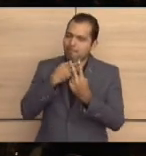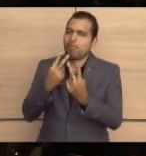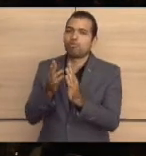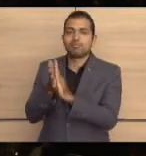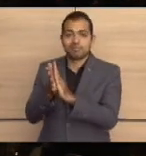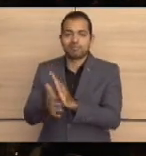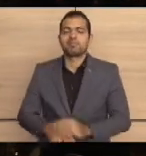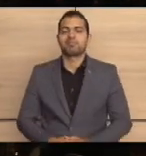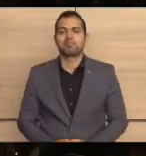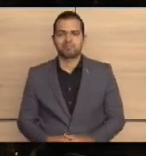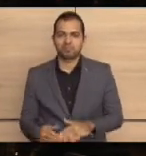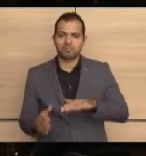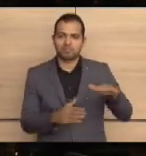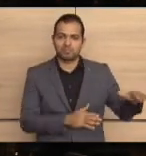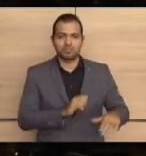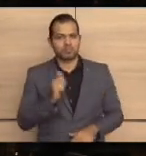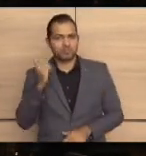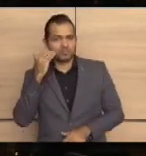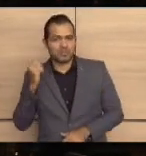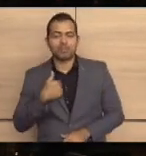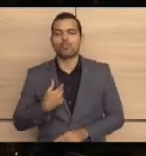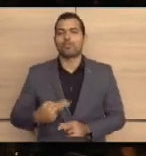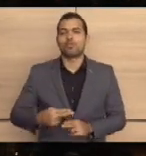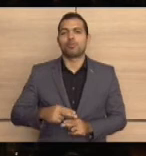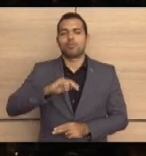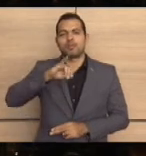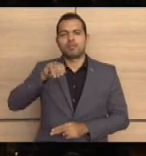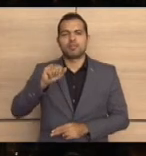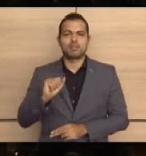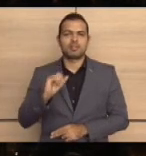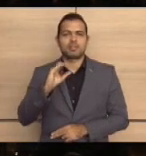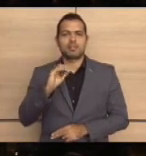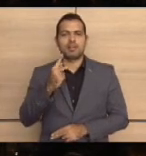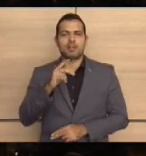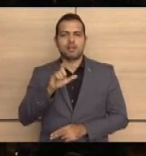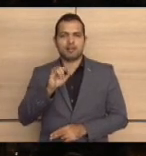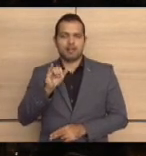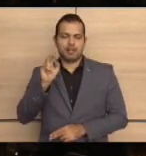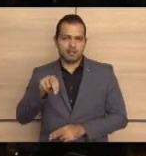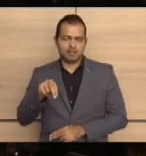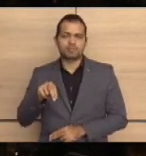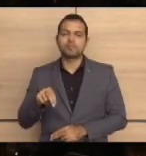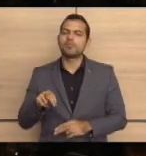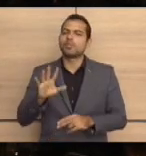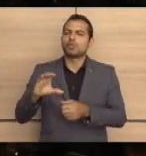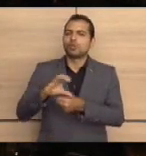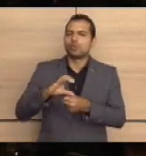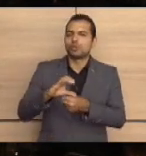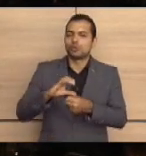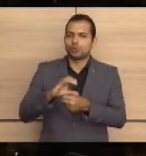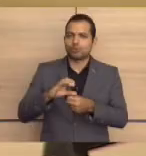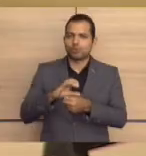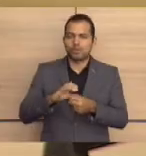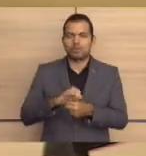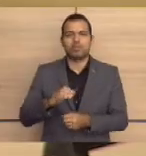Muy buenas tardes. Mi nombre es Jacqueline Jiménez, de la ciudad de Sogamoso. Nuestro proyecto es un